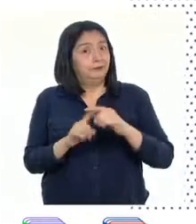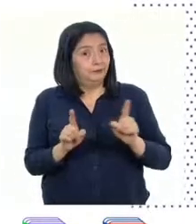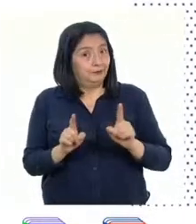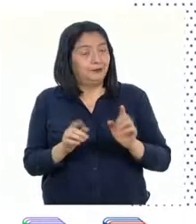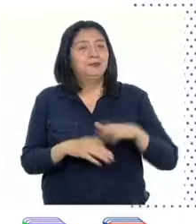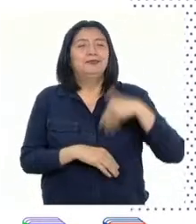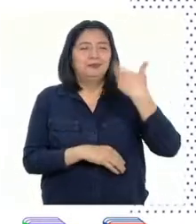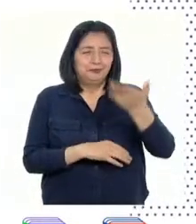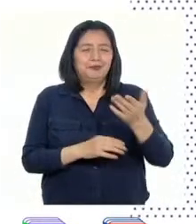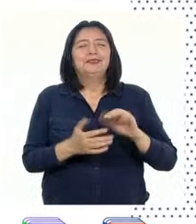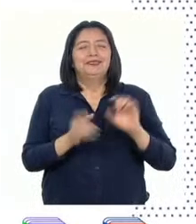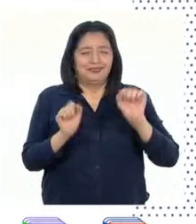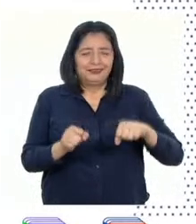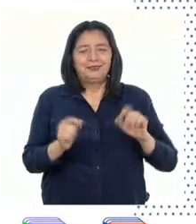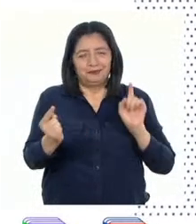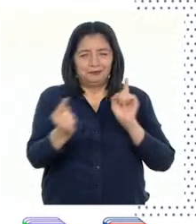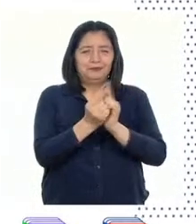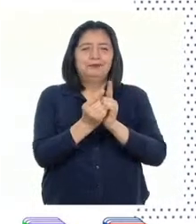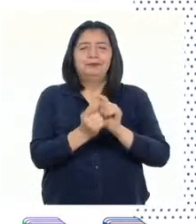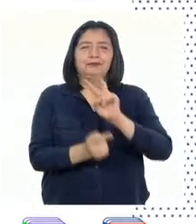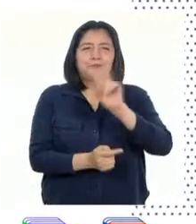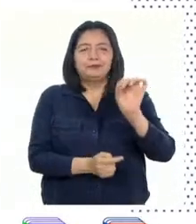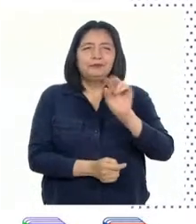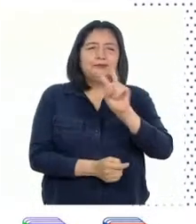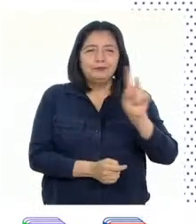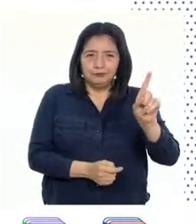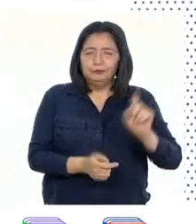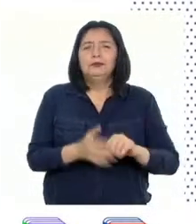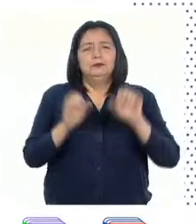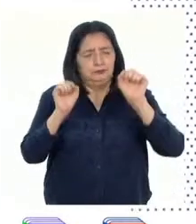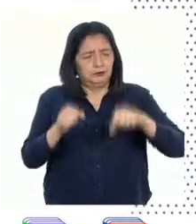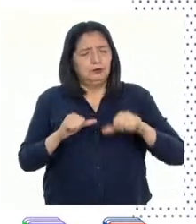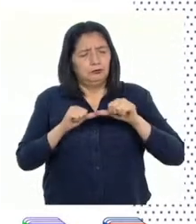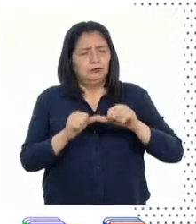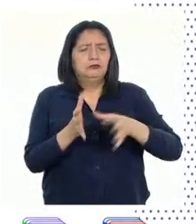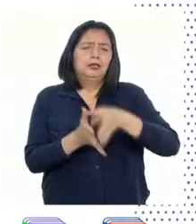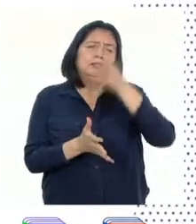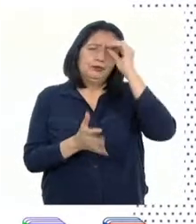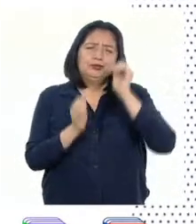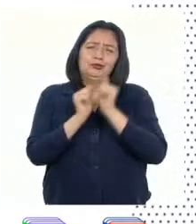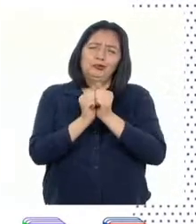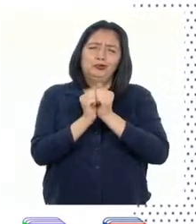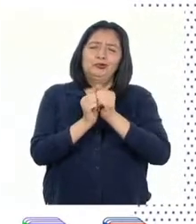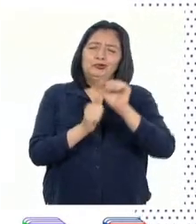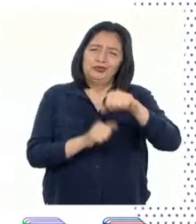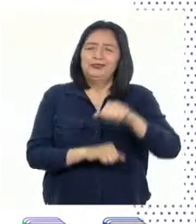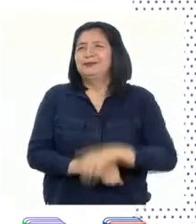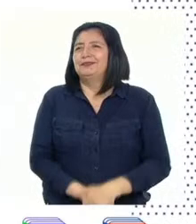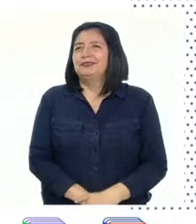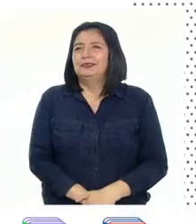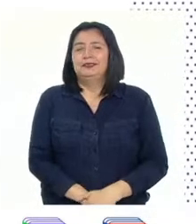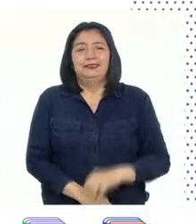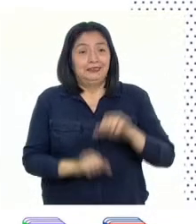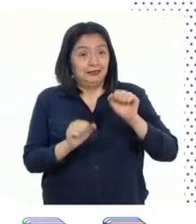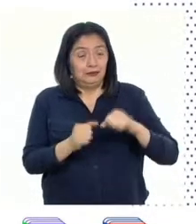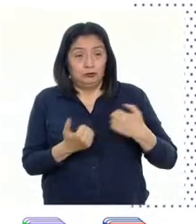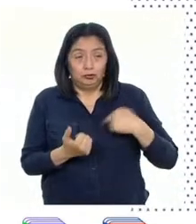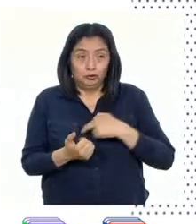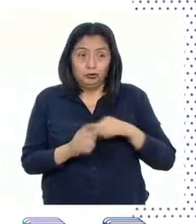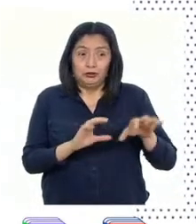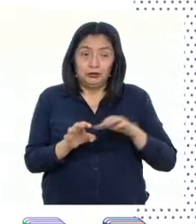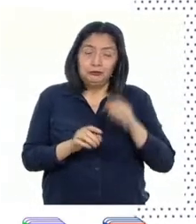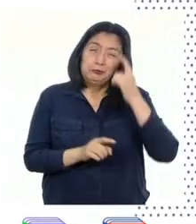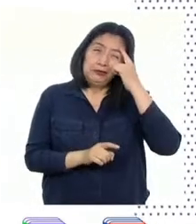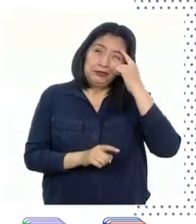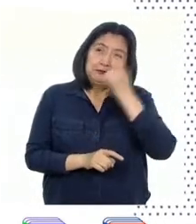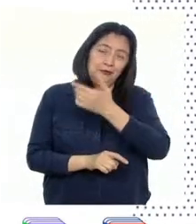nos volveremos a encontrar en el 2021 para seguir aprendiendo juntos. Lo hicimos